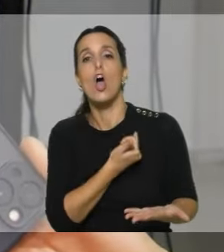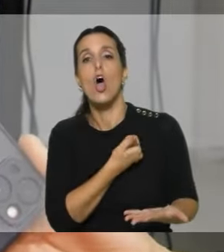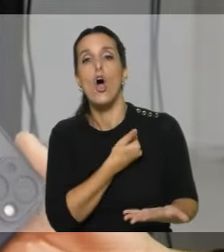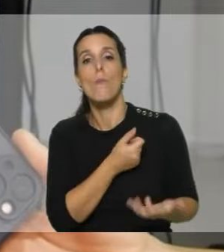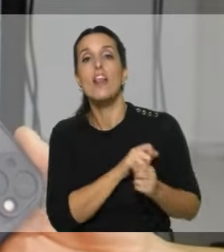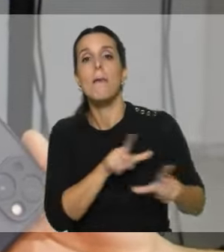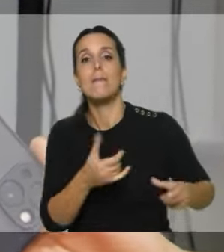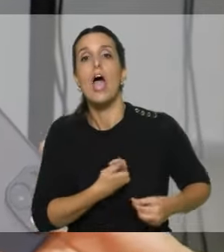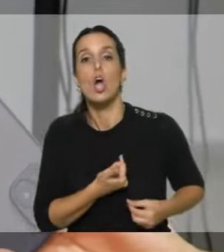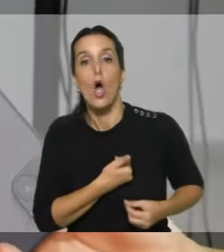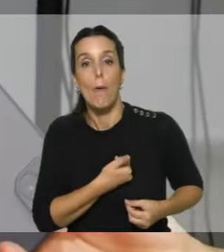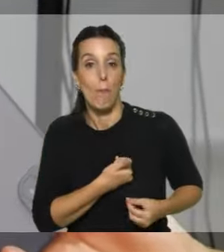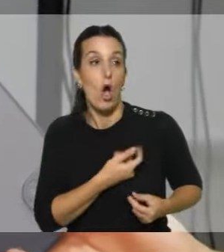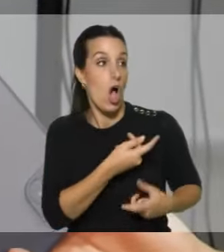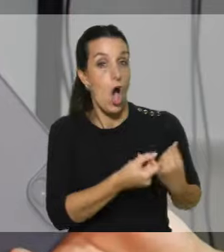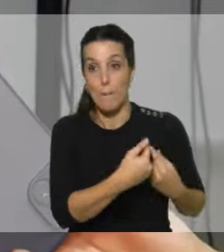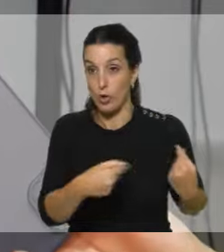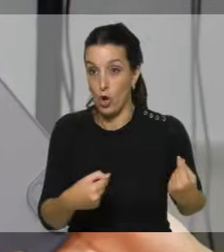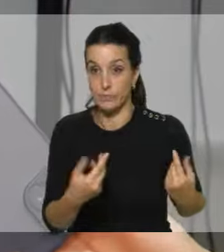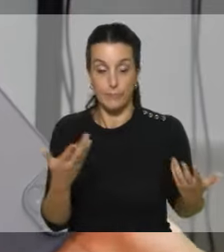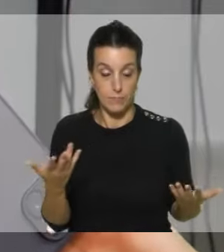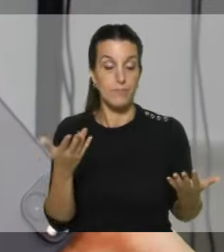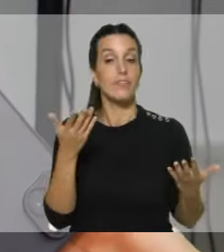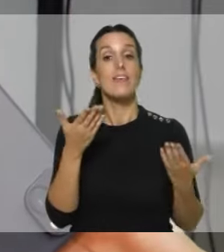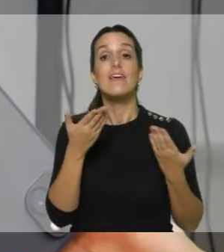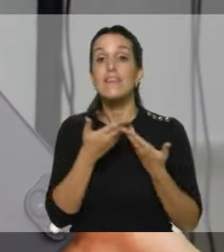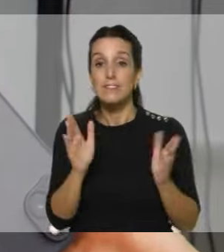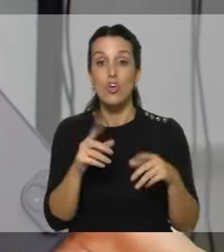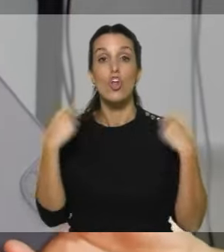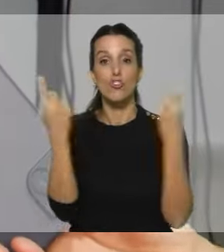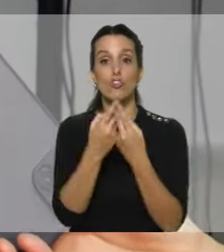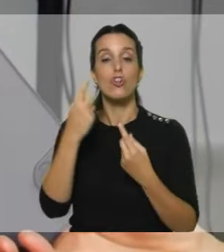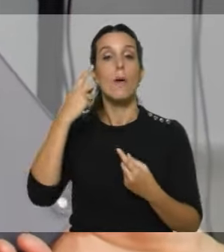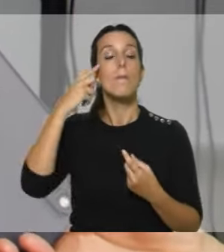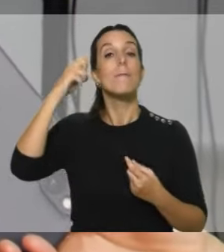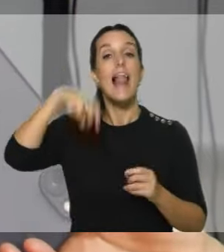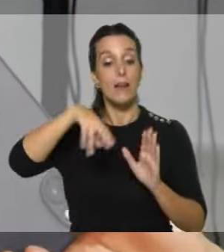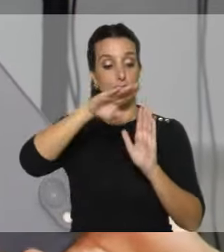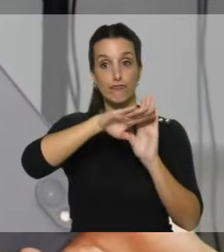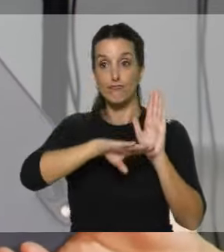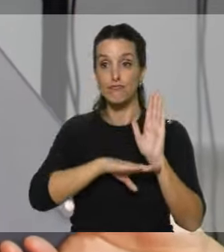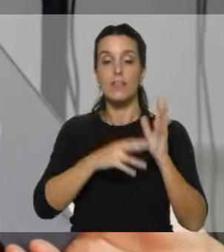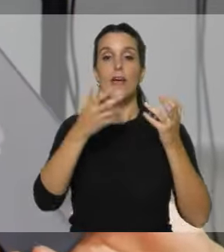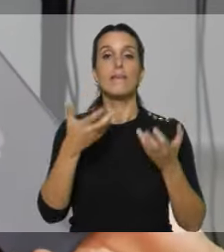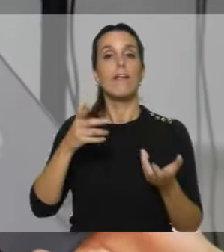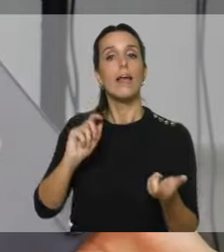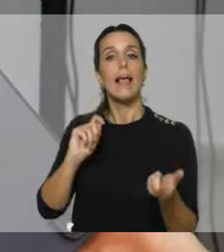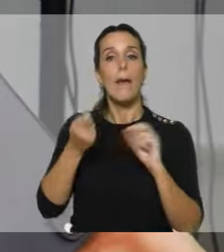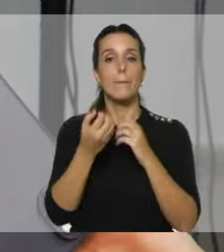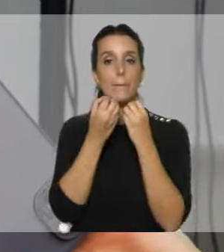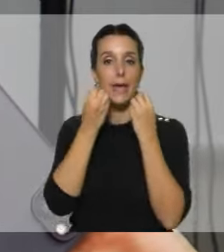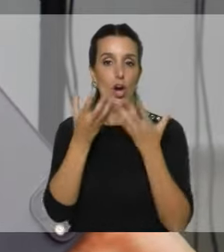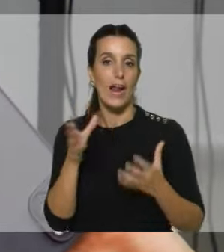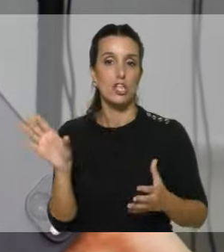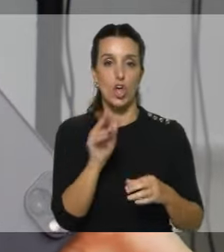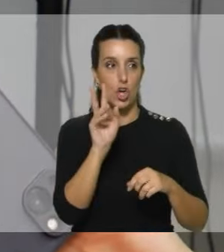poder procesarlo. Bueno, para empezar, lo que hemos propuesto en el Plan País es restituir y mejorar todos